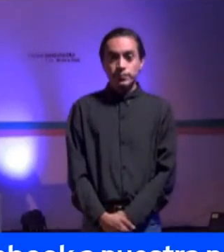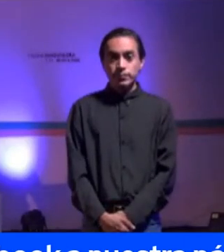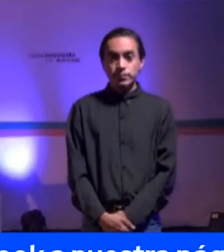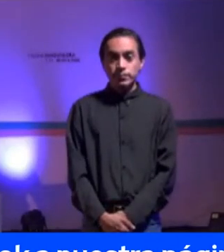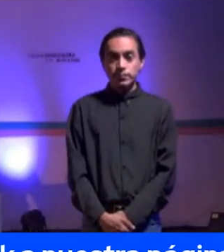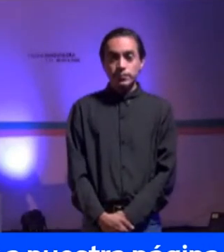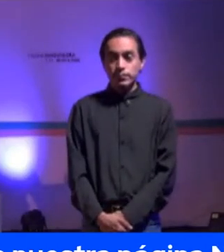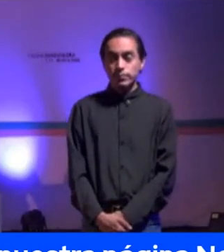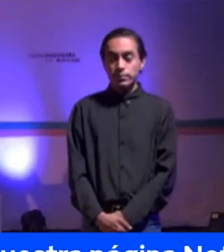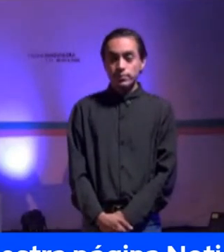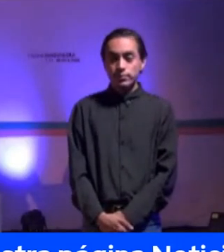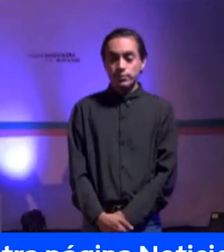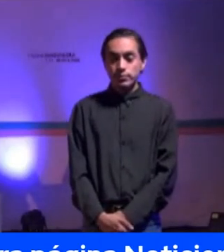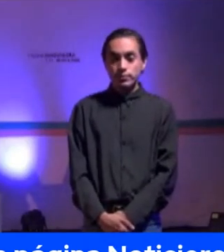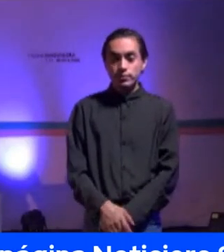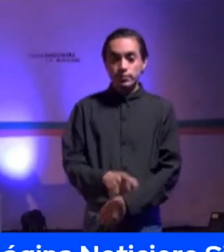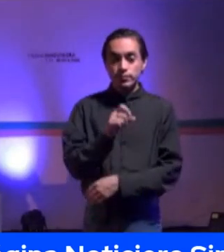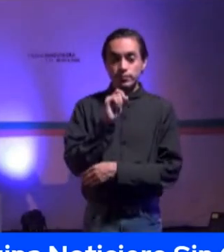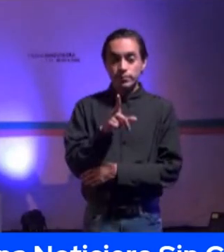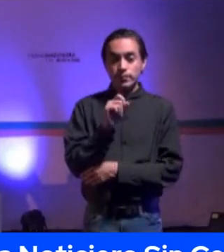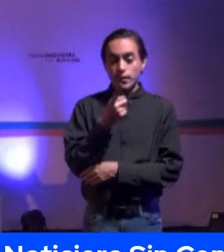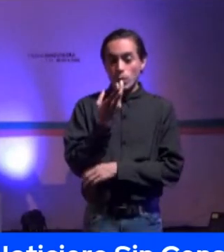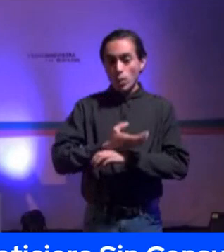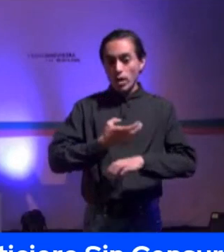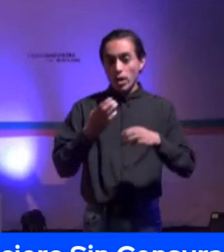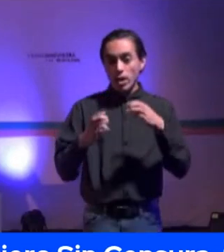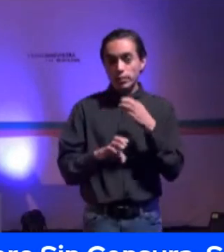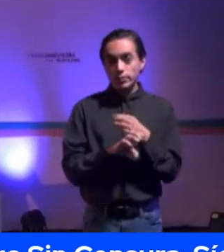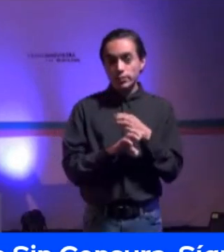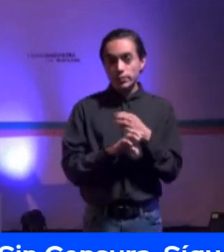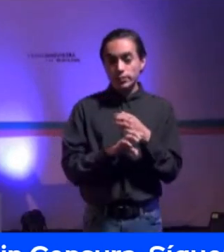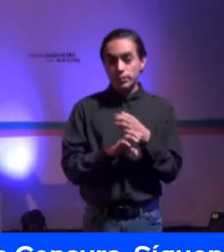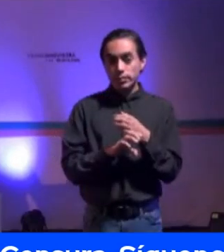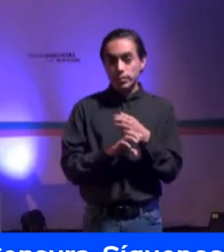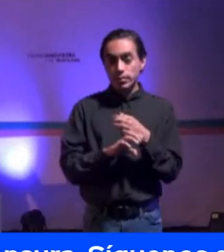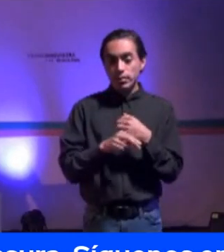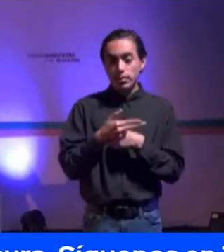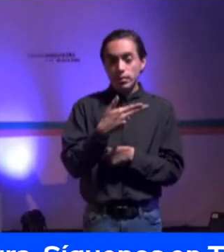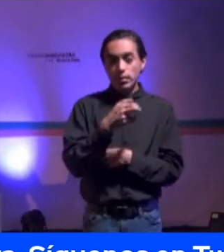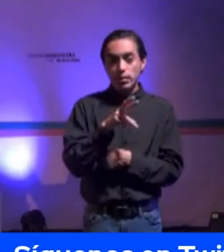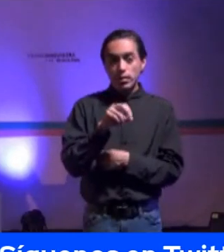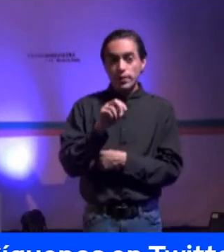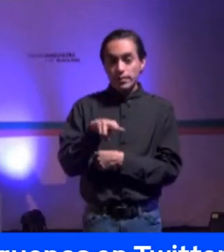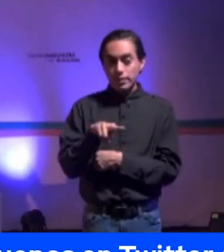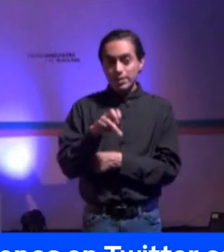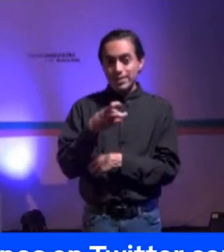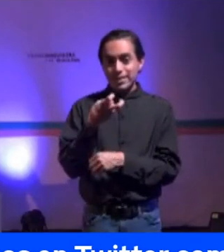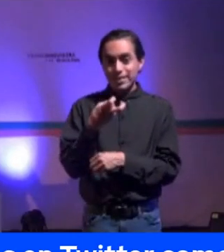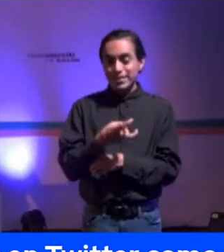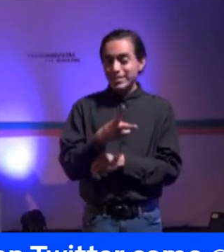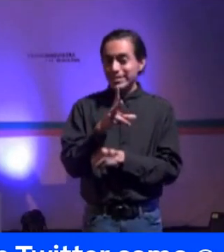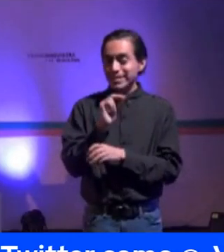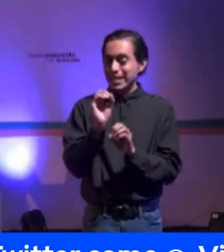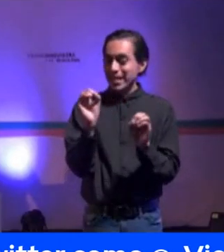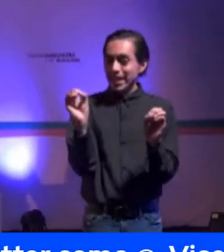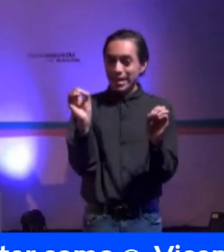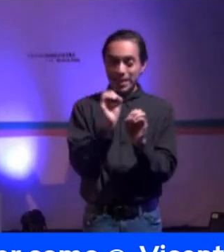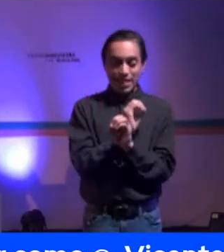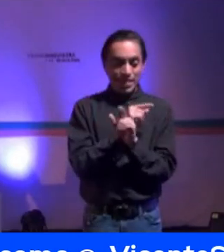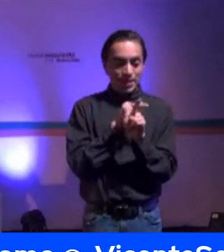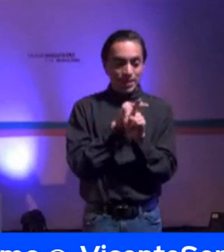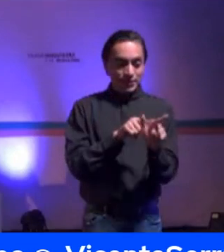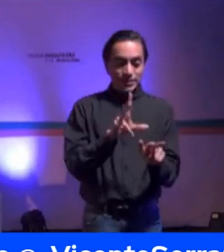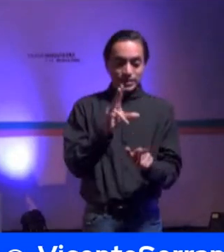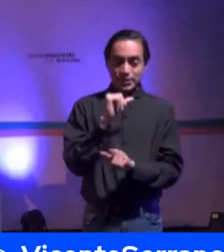checar que también una de las cosas es que Gertz Manero ya no debe de estar. Somos muchos los